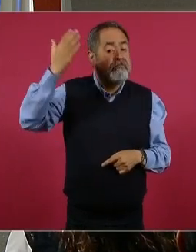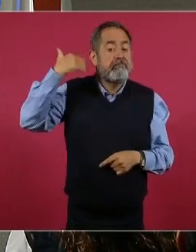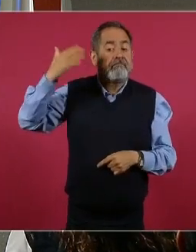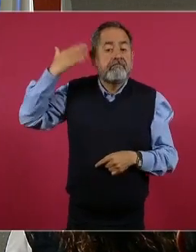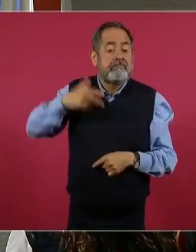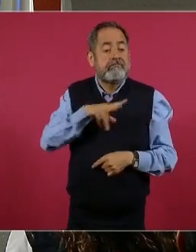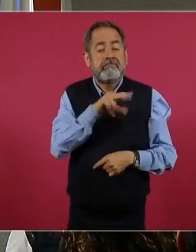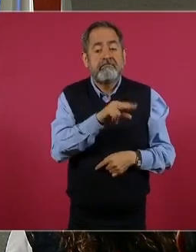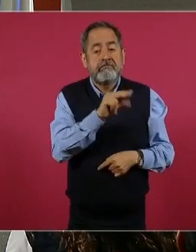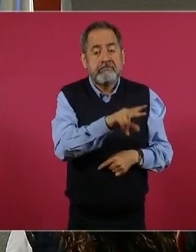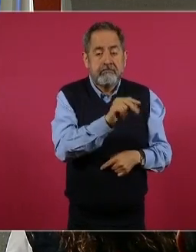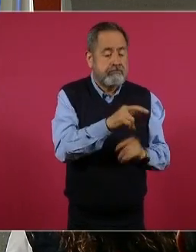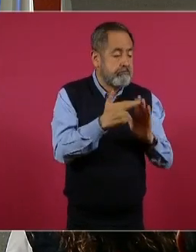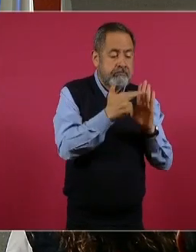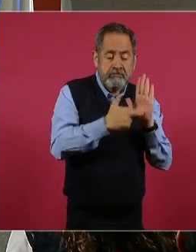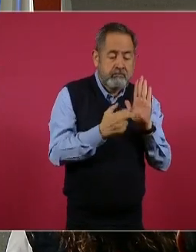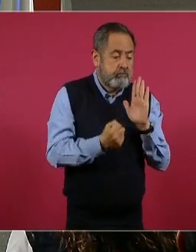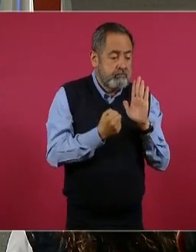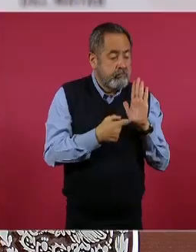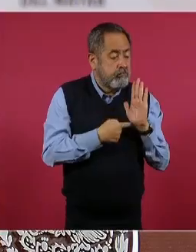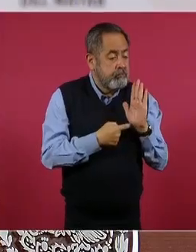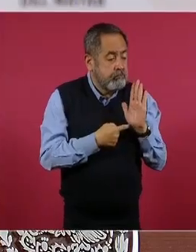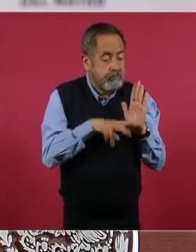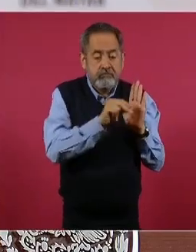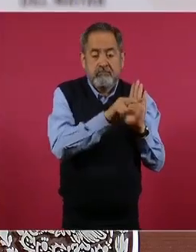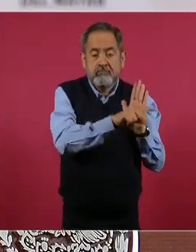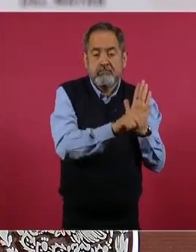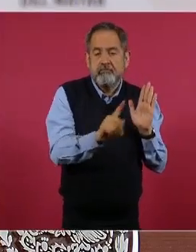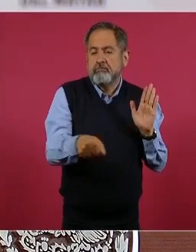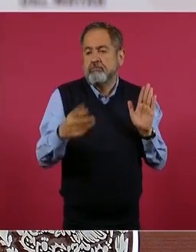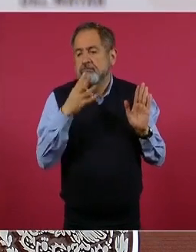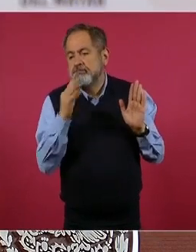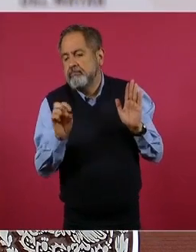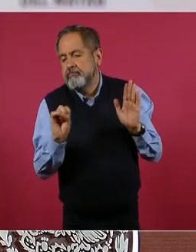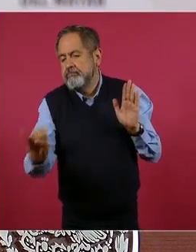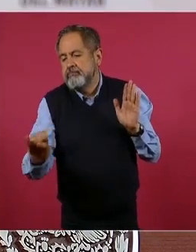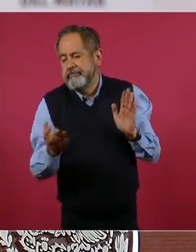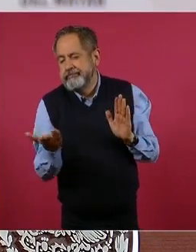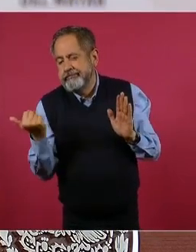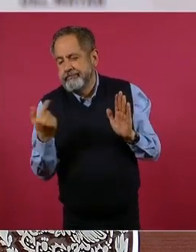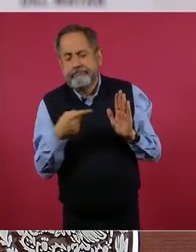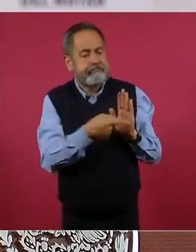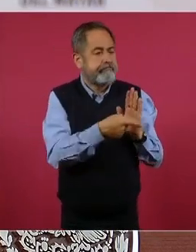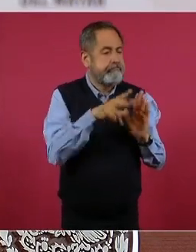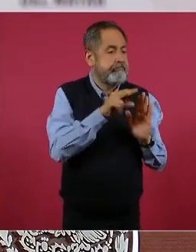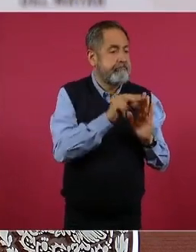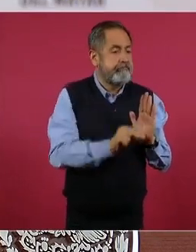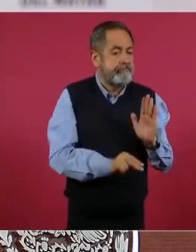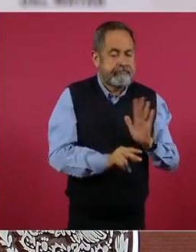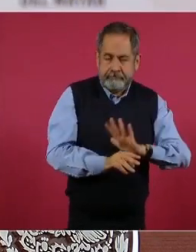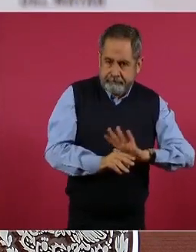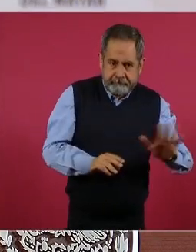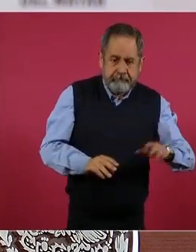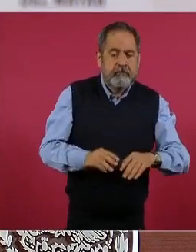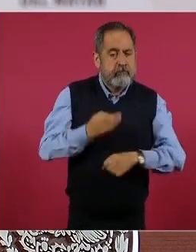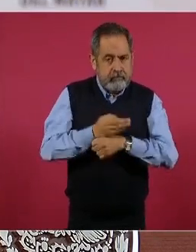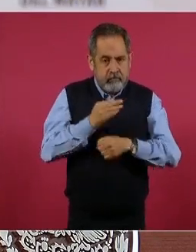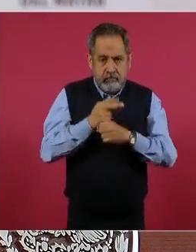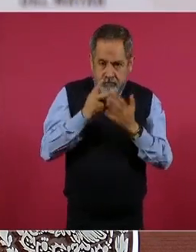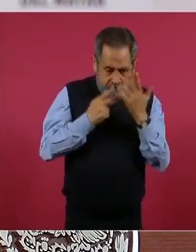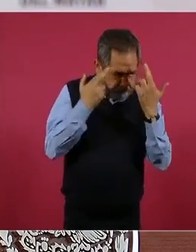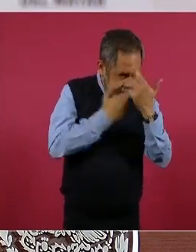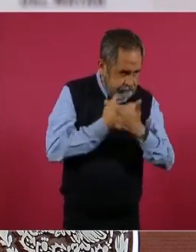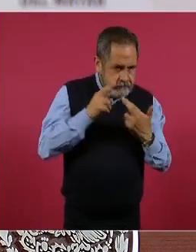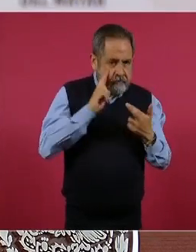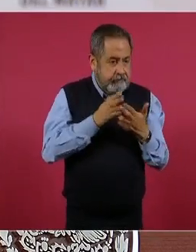injustamente sobrereguladas, sino que también nuestras acciones se van a traducir en lo que más nos interesa: mayor disponibilidad